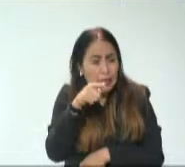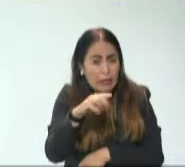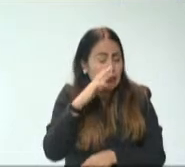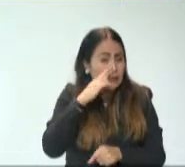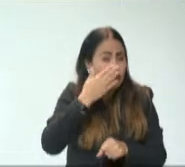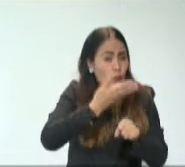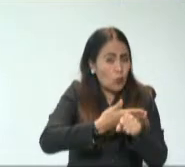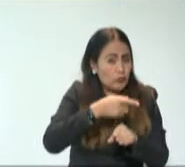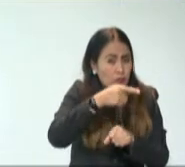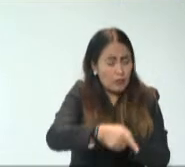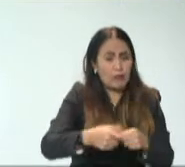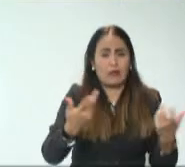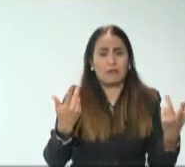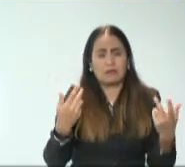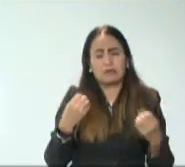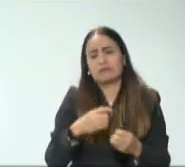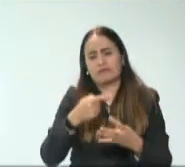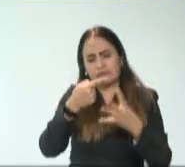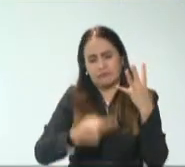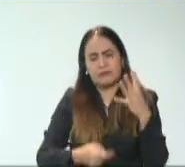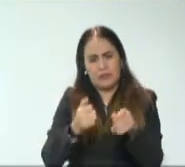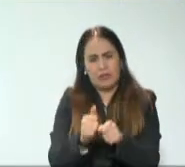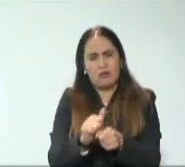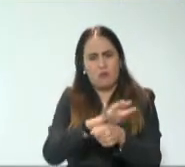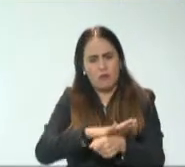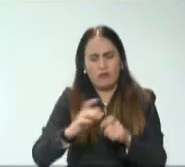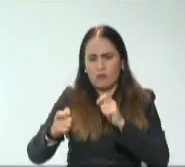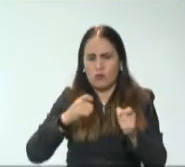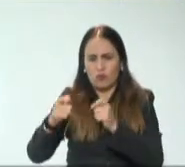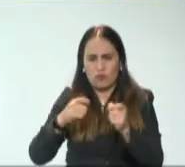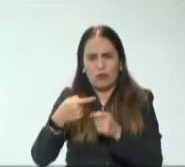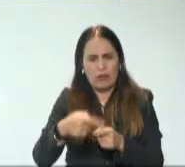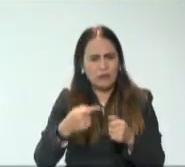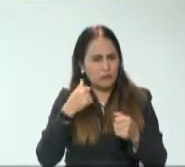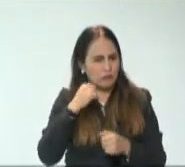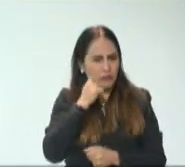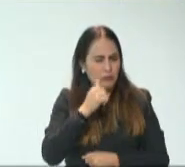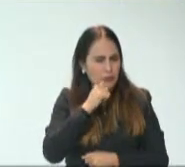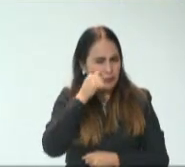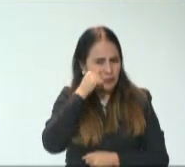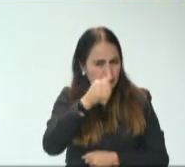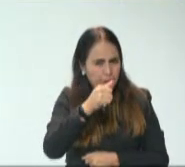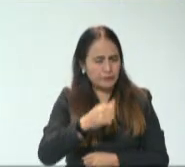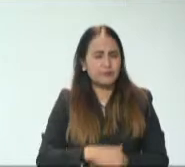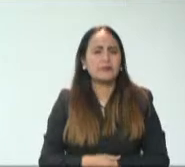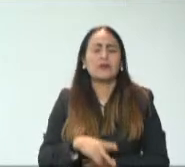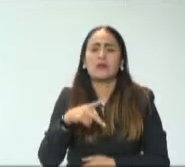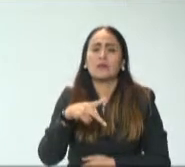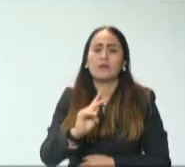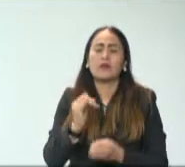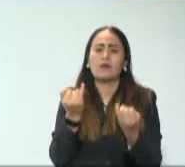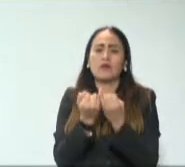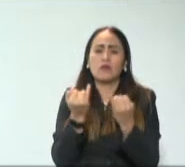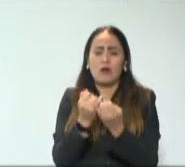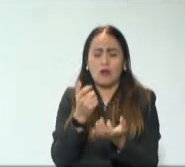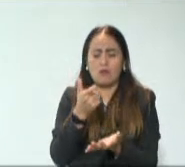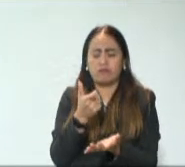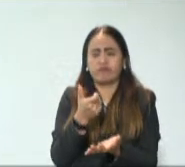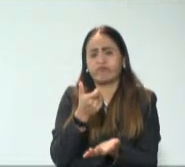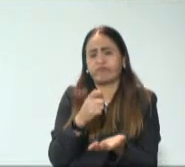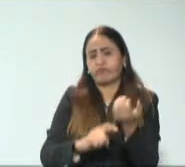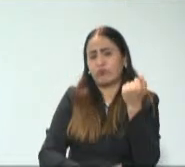proceso de atención de la crisis sanitaria Pero por otro lado tenemos el problema también económico